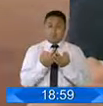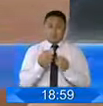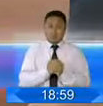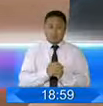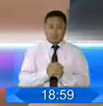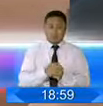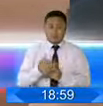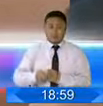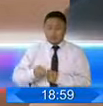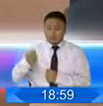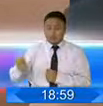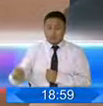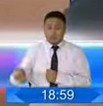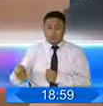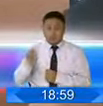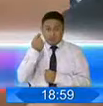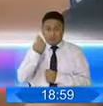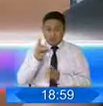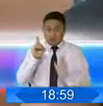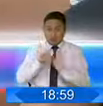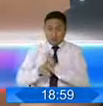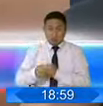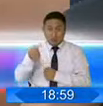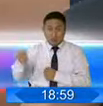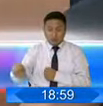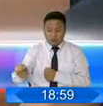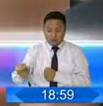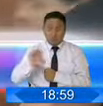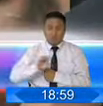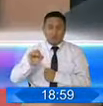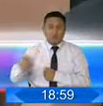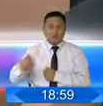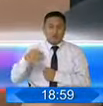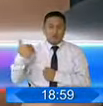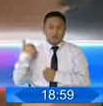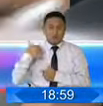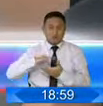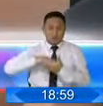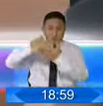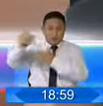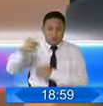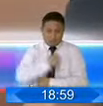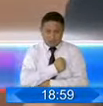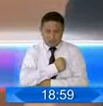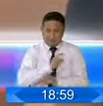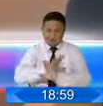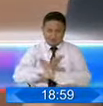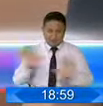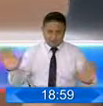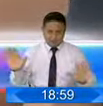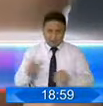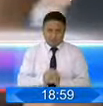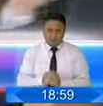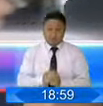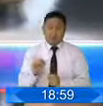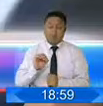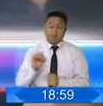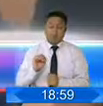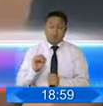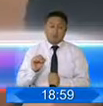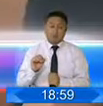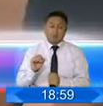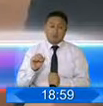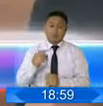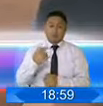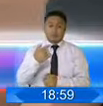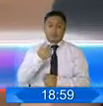se le ha entregado ningún depósito o tienen cuentas que a ellos les pertenezcan. Y básicamente que él ha dicho,